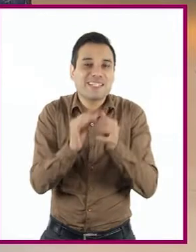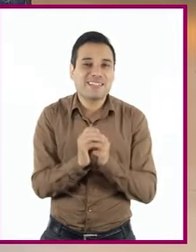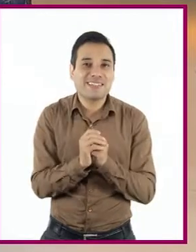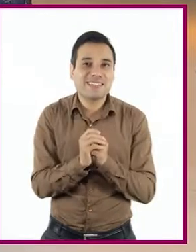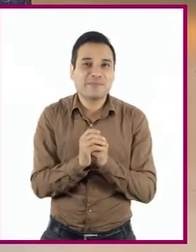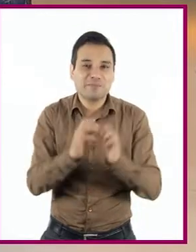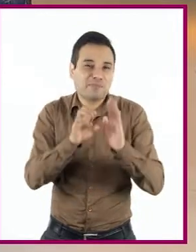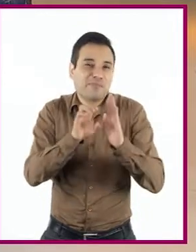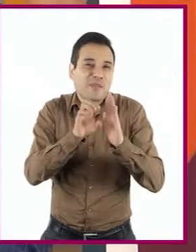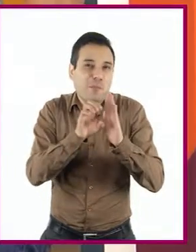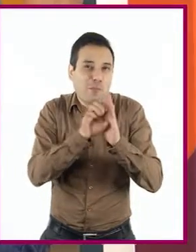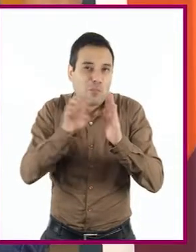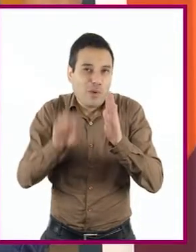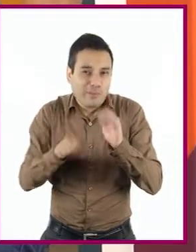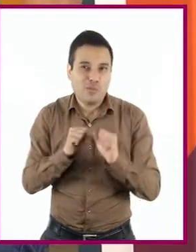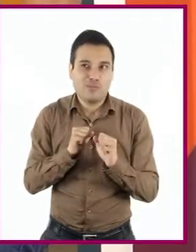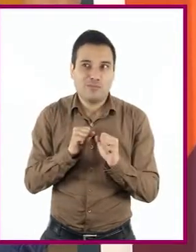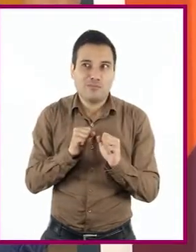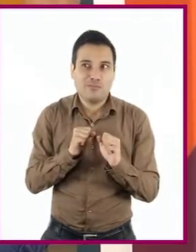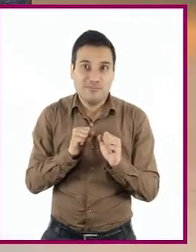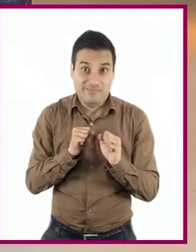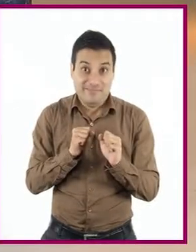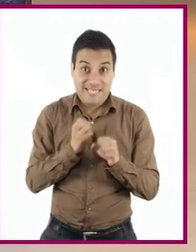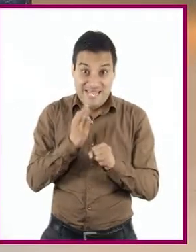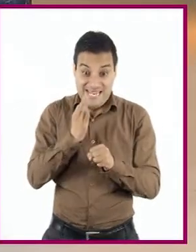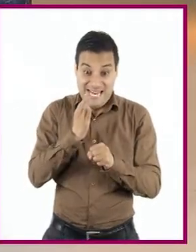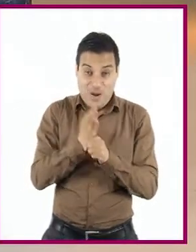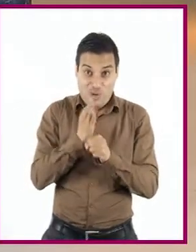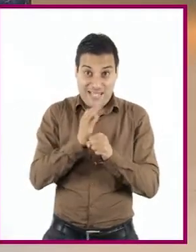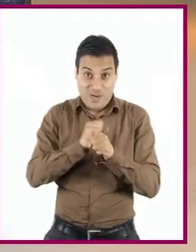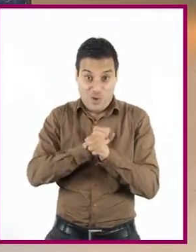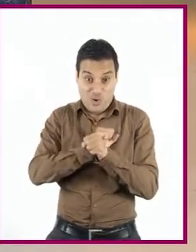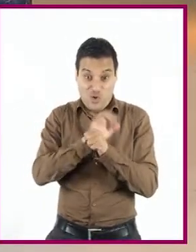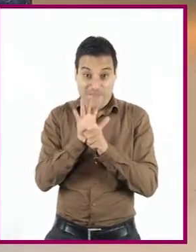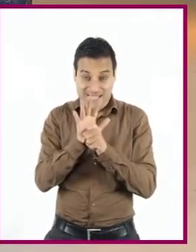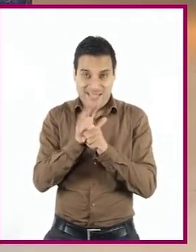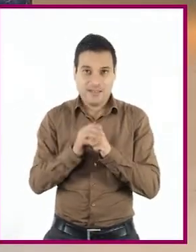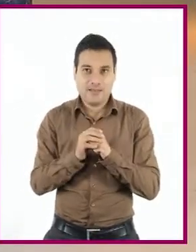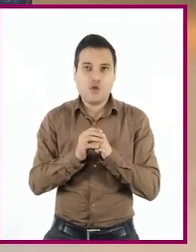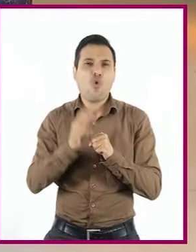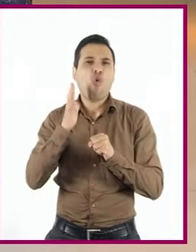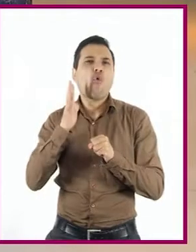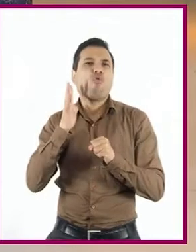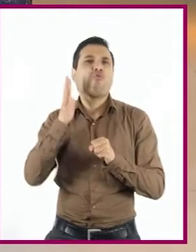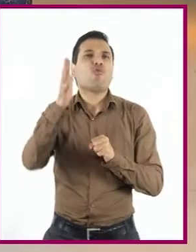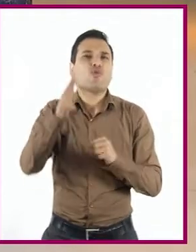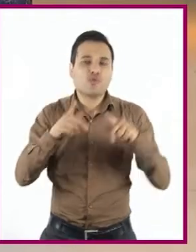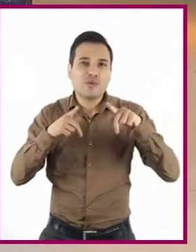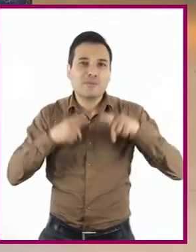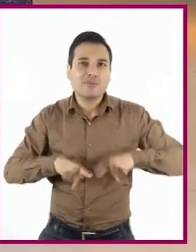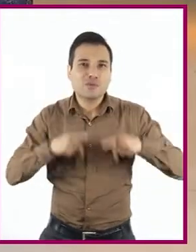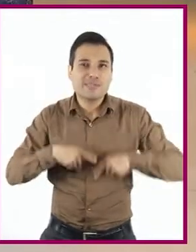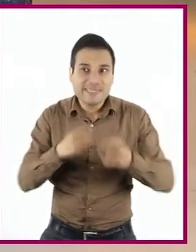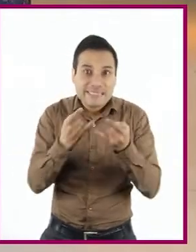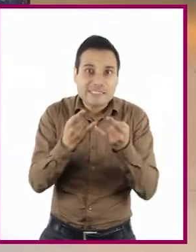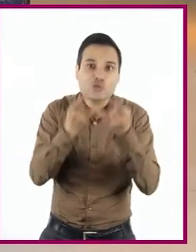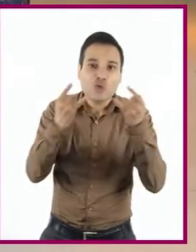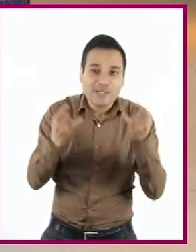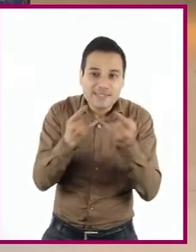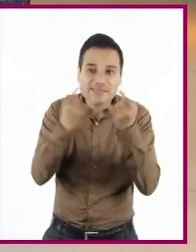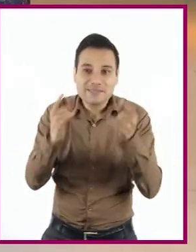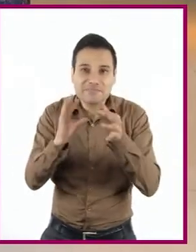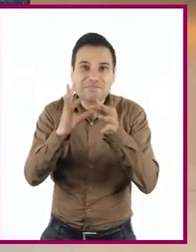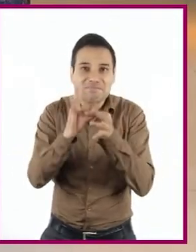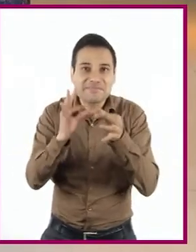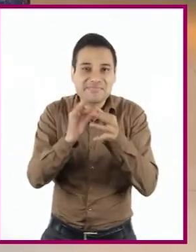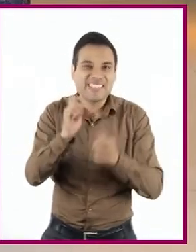platicarán sobre esta contingencia sanitaria por COVID-19 u otro acontecimiento que aún no ha